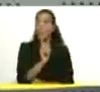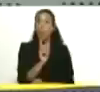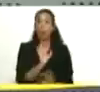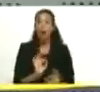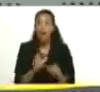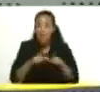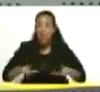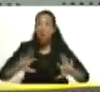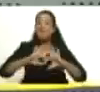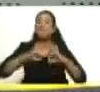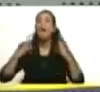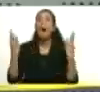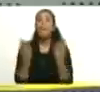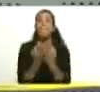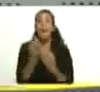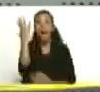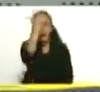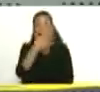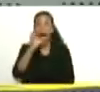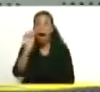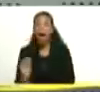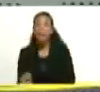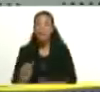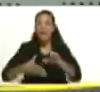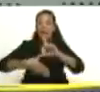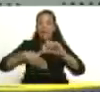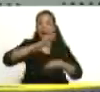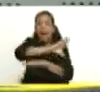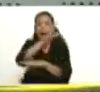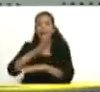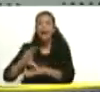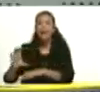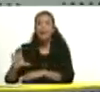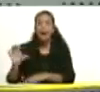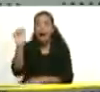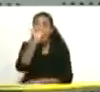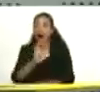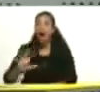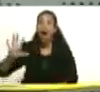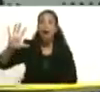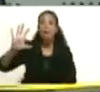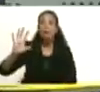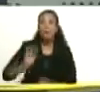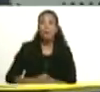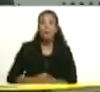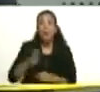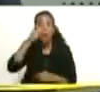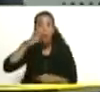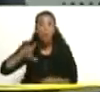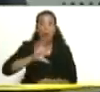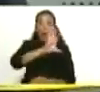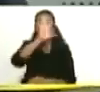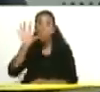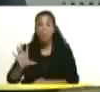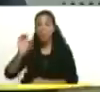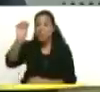Esta es la gran familia de África, América Latina, el Caribe, Asia, la familia de los pueblos del sur.